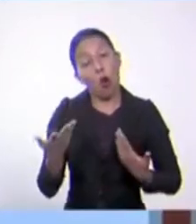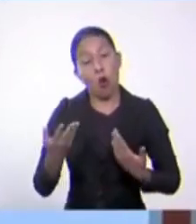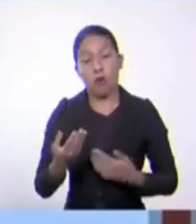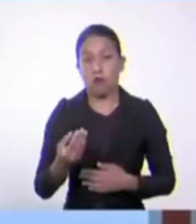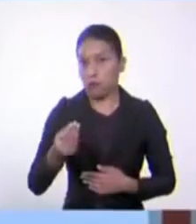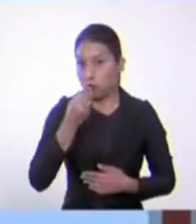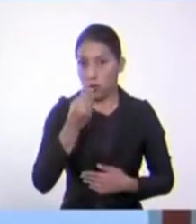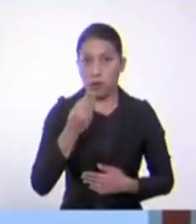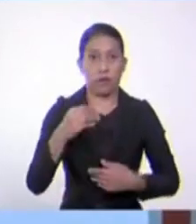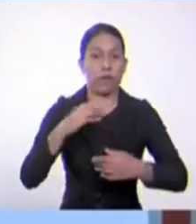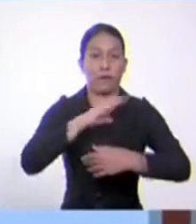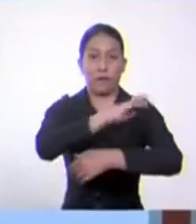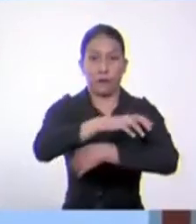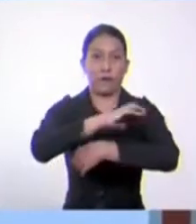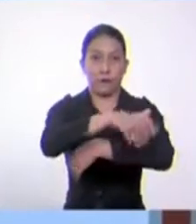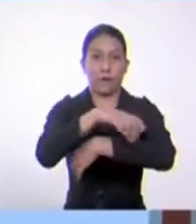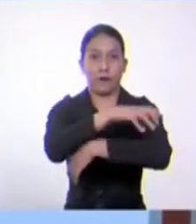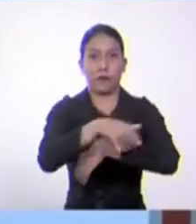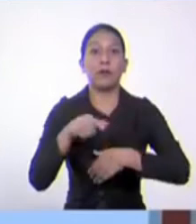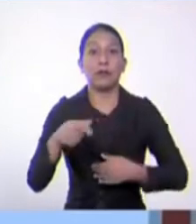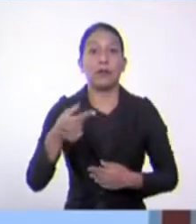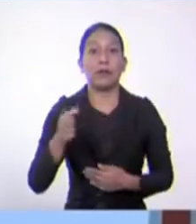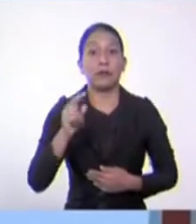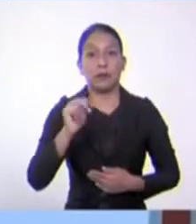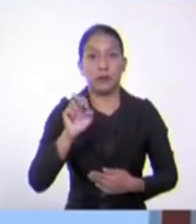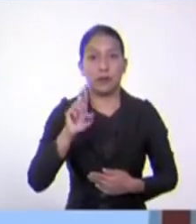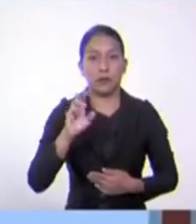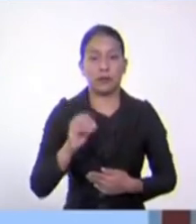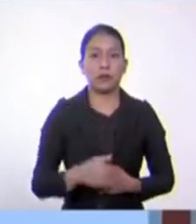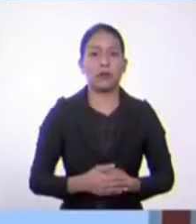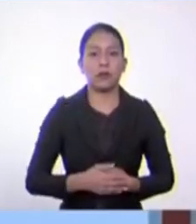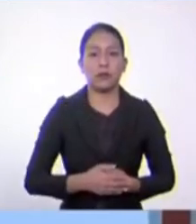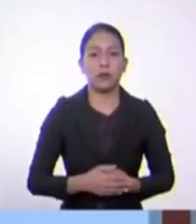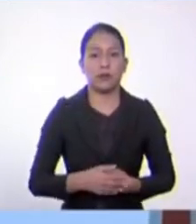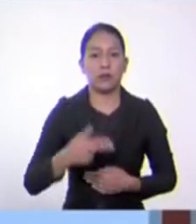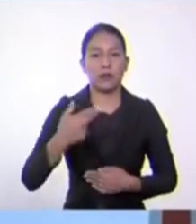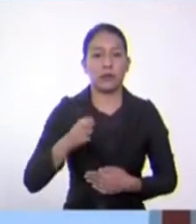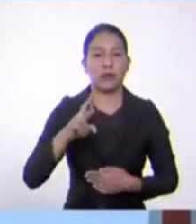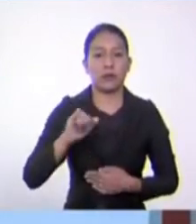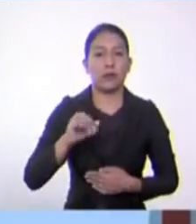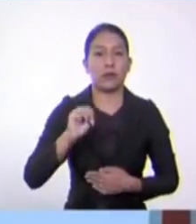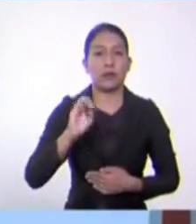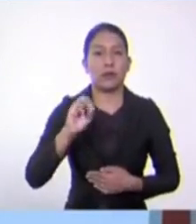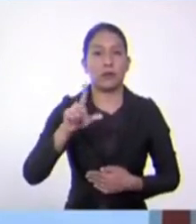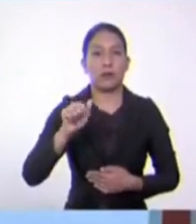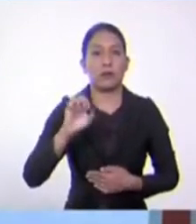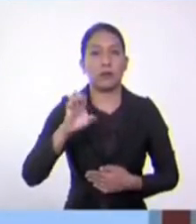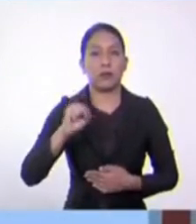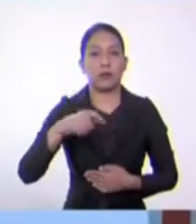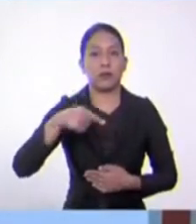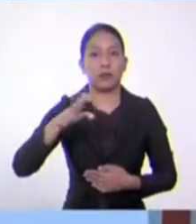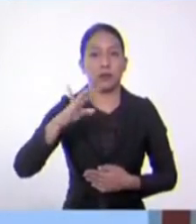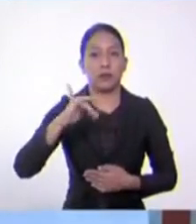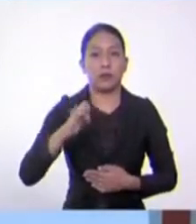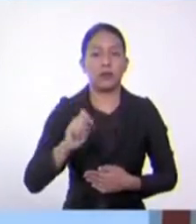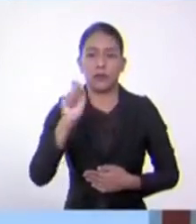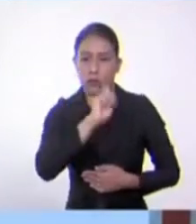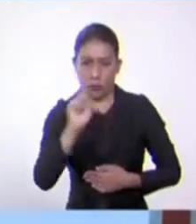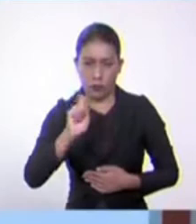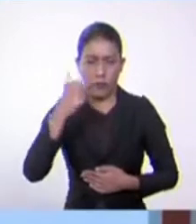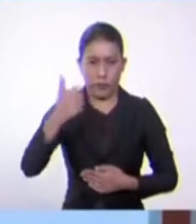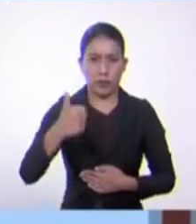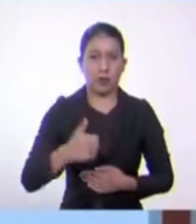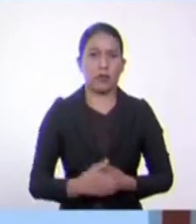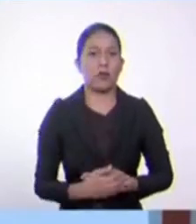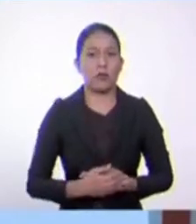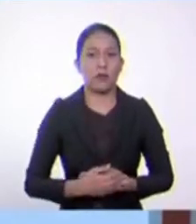tanto, anona es el género y Querimola es la especie. Escribámoslo correctamente.